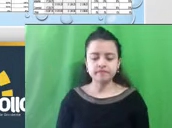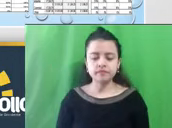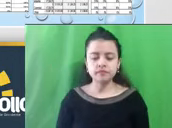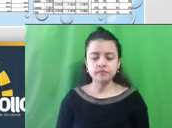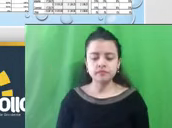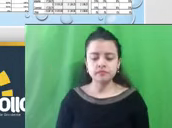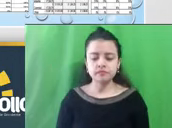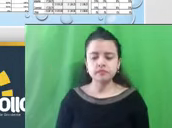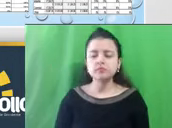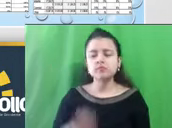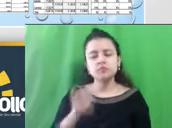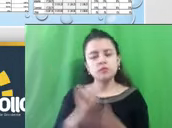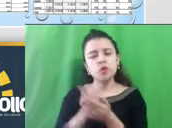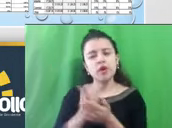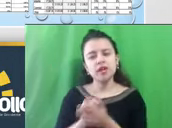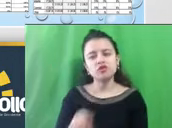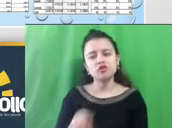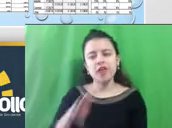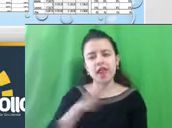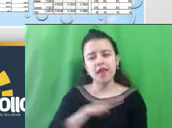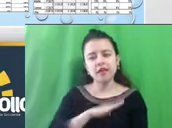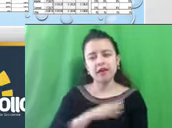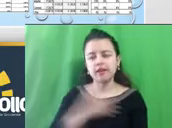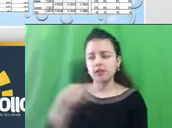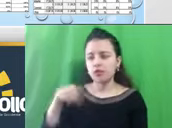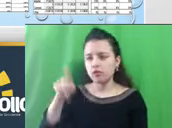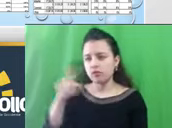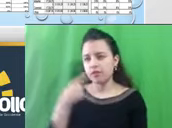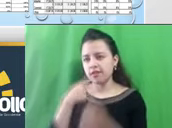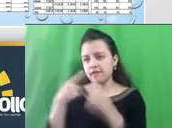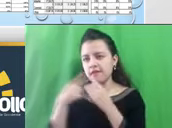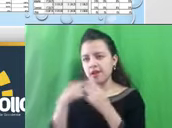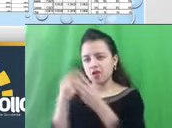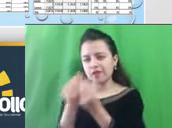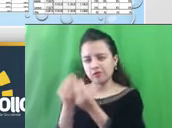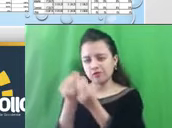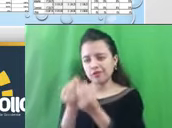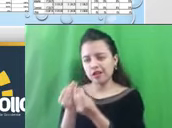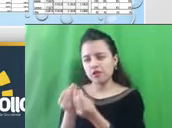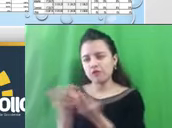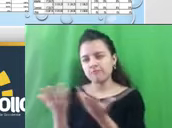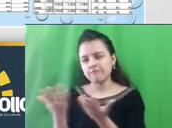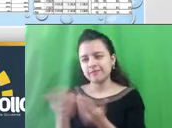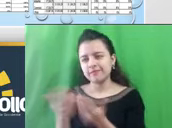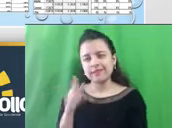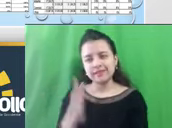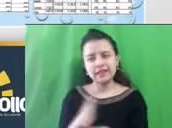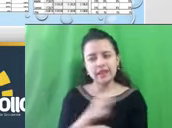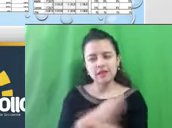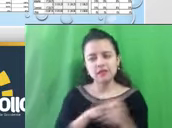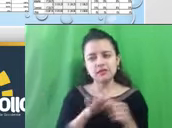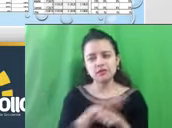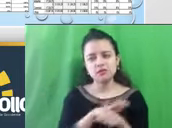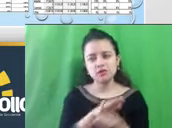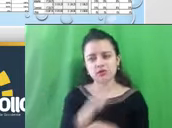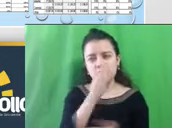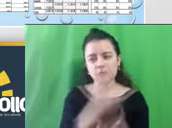consejo, viendo la polémica de la pandemia y todo lo que nos le